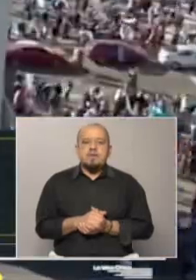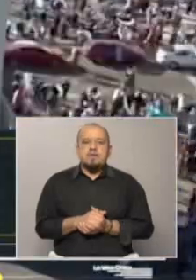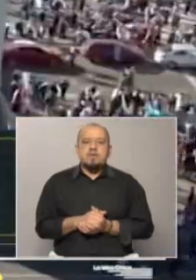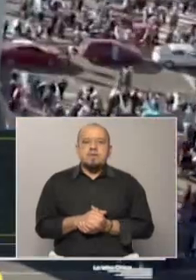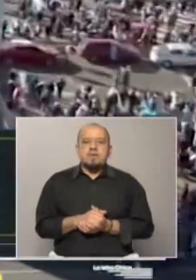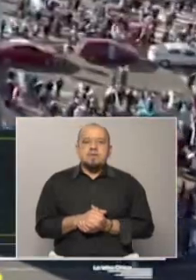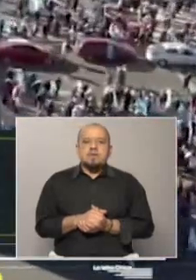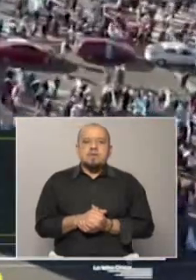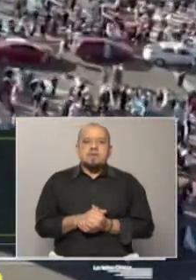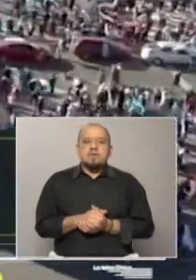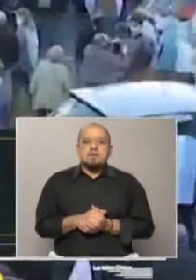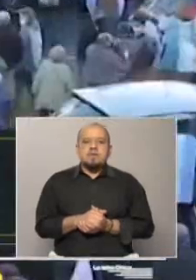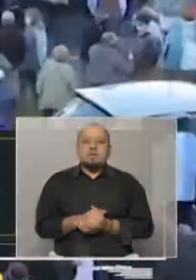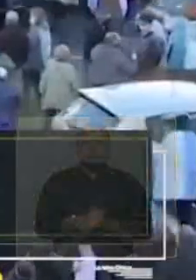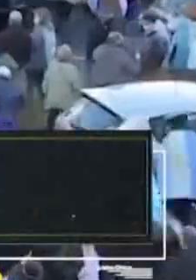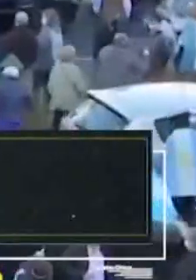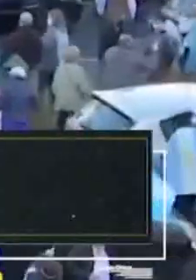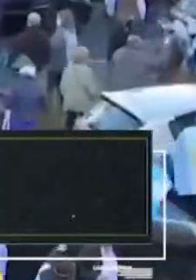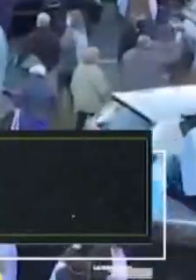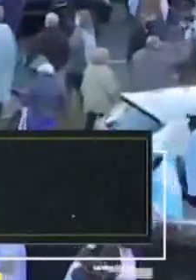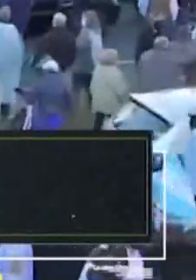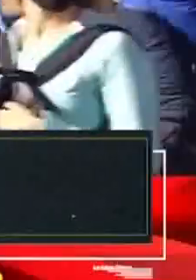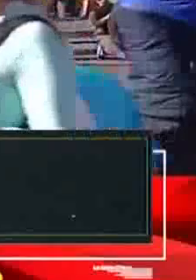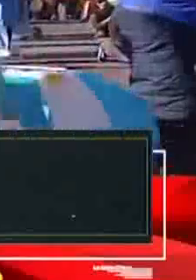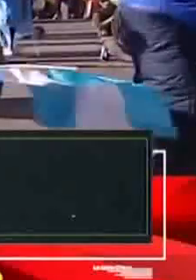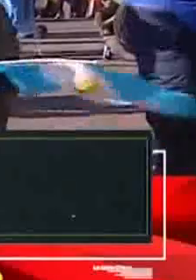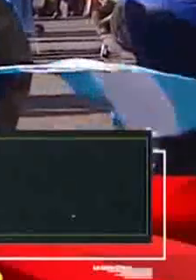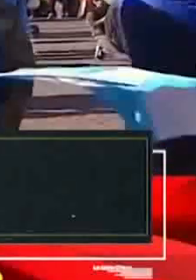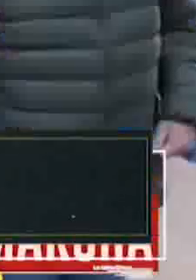anti... Yo soy anti-cuarentena